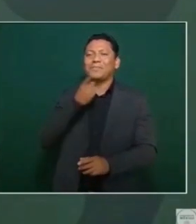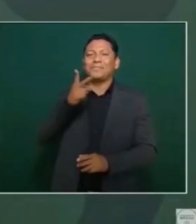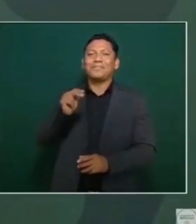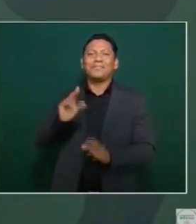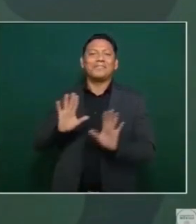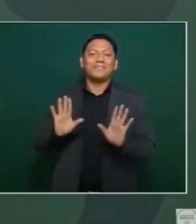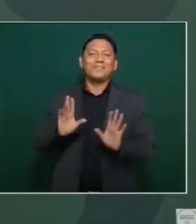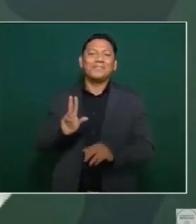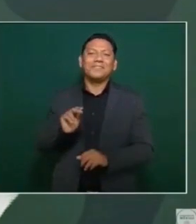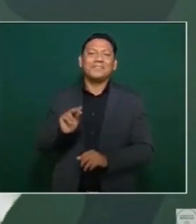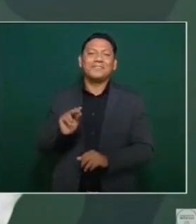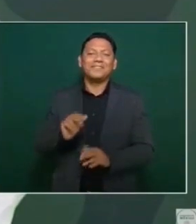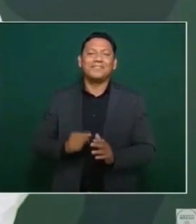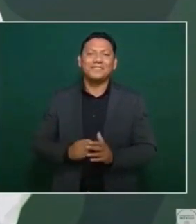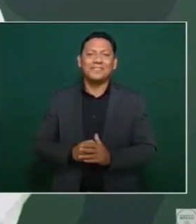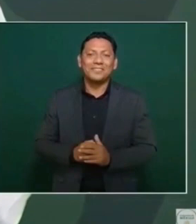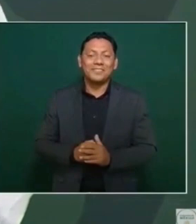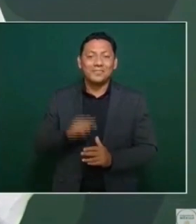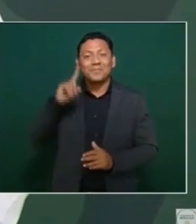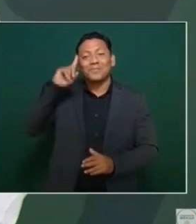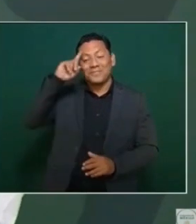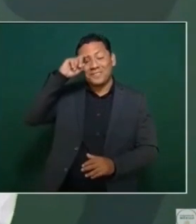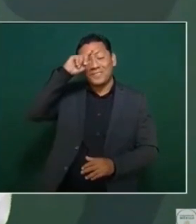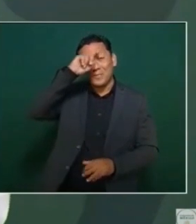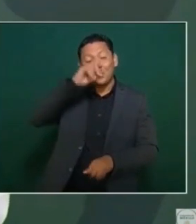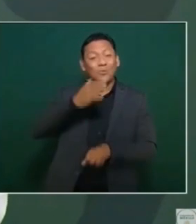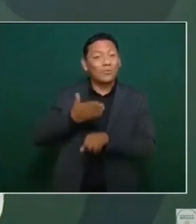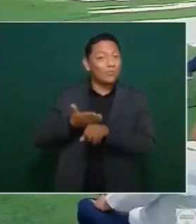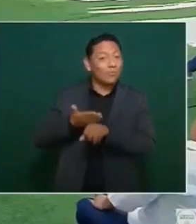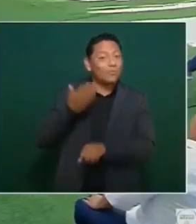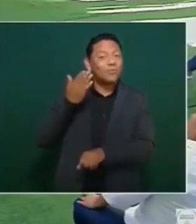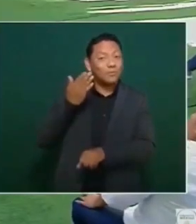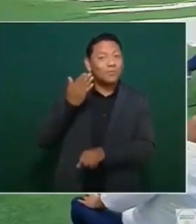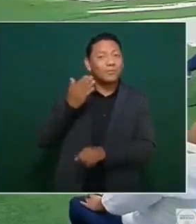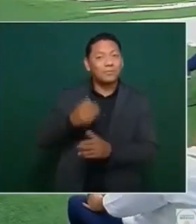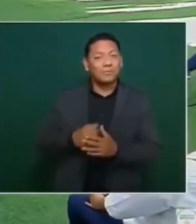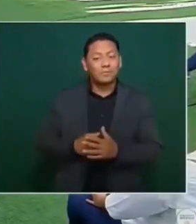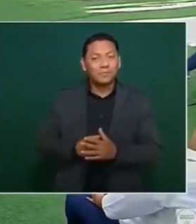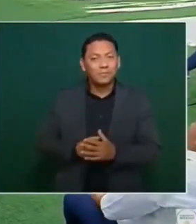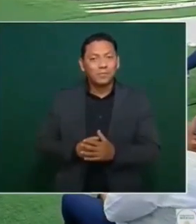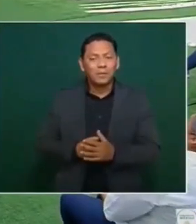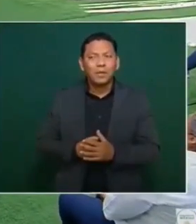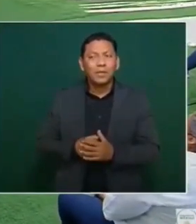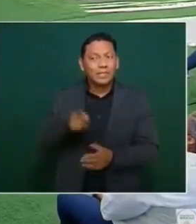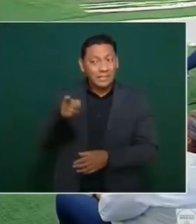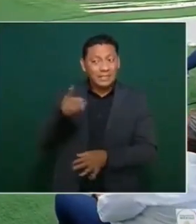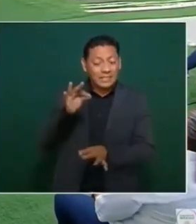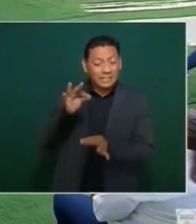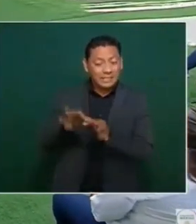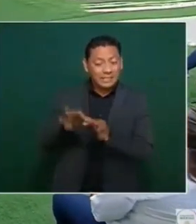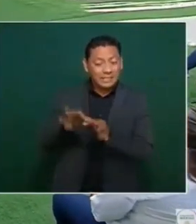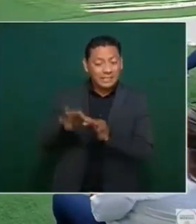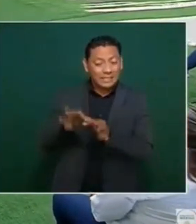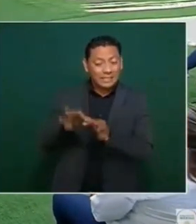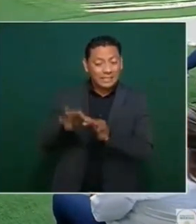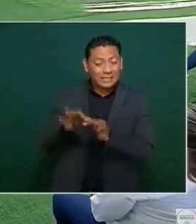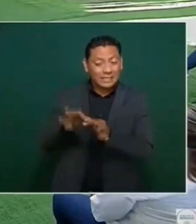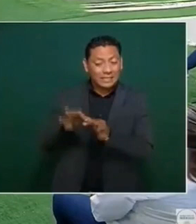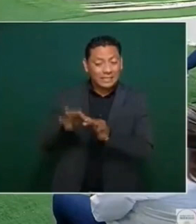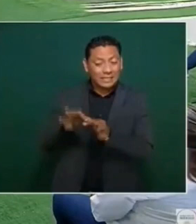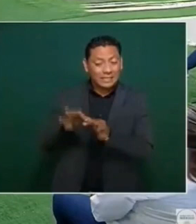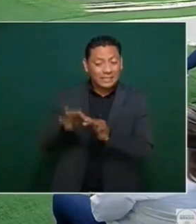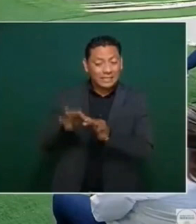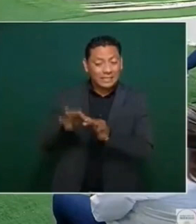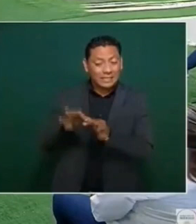no está muy difícil exactamente estaba programada primero para